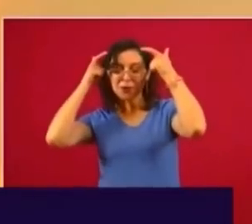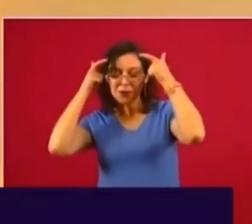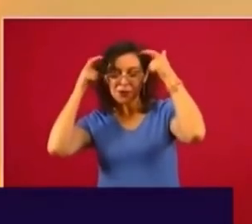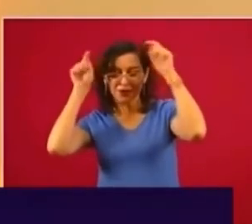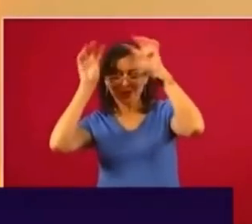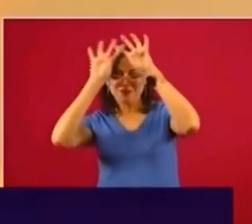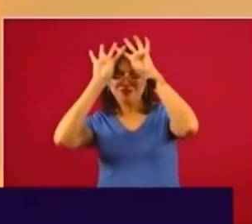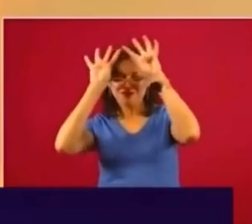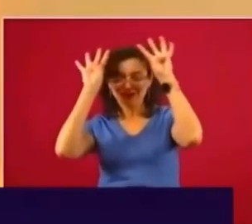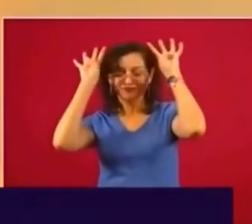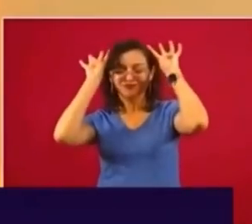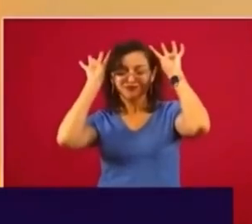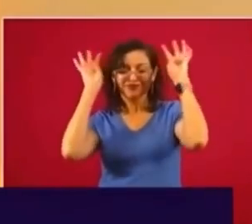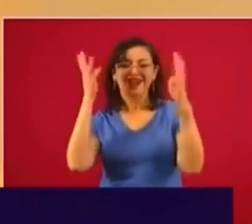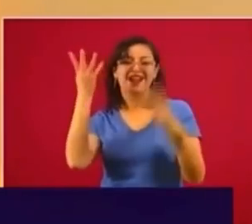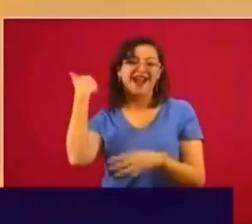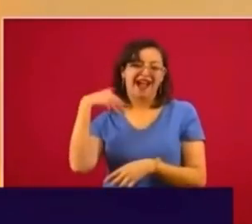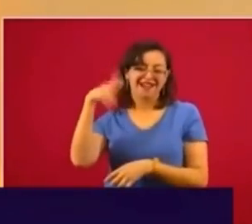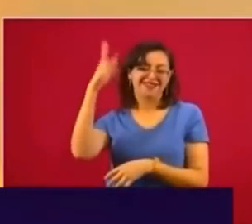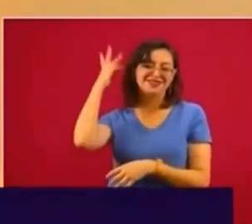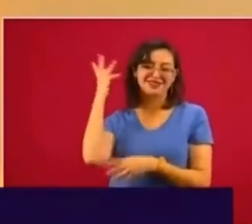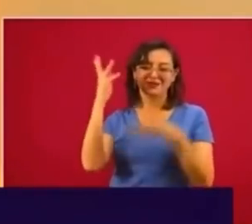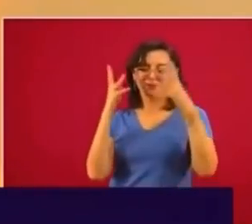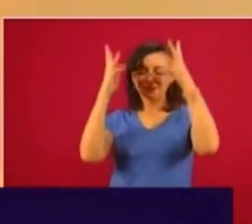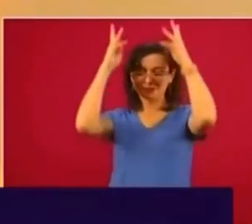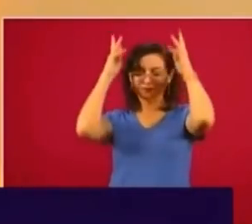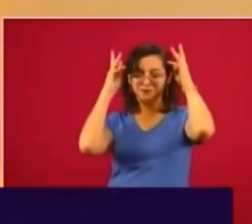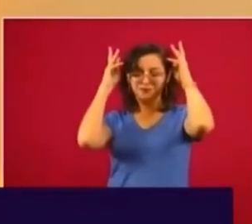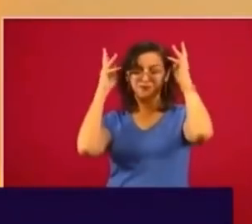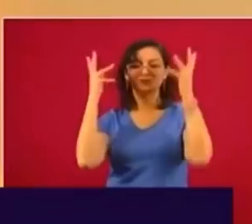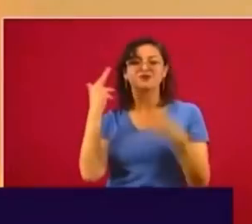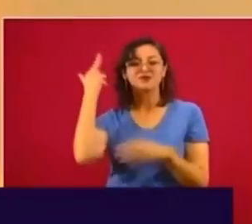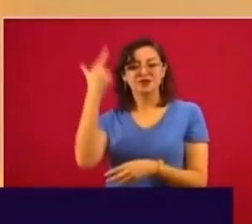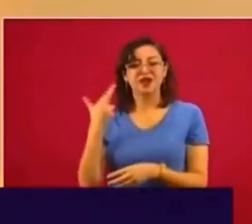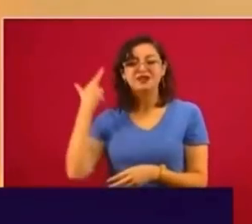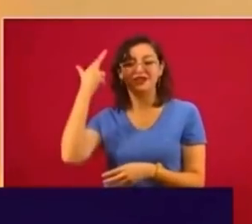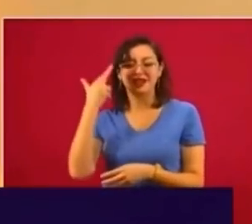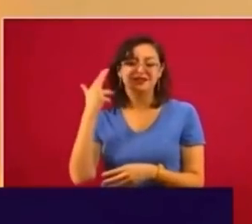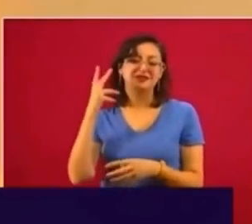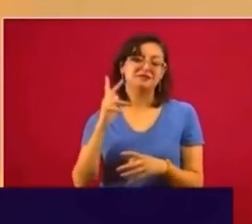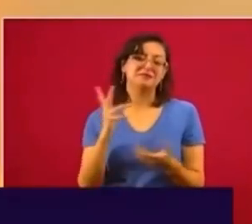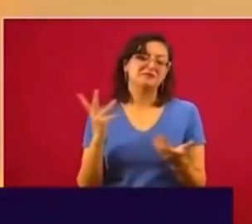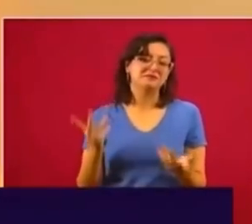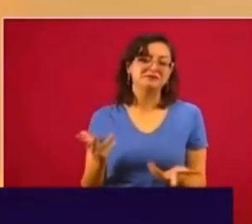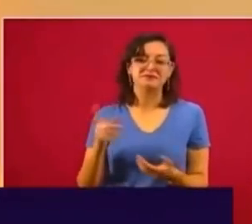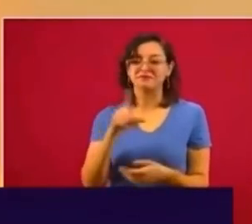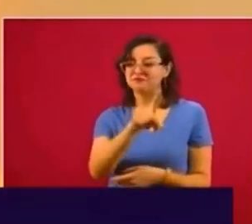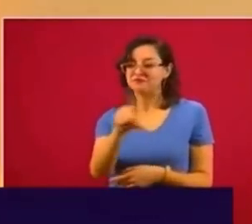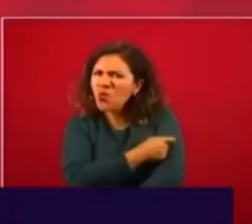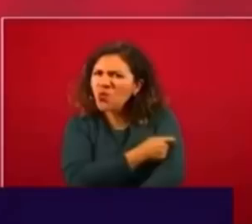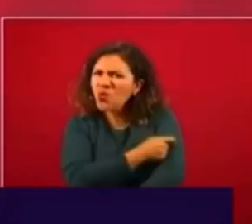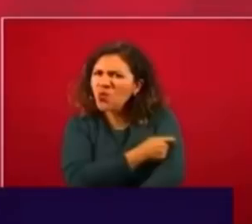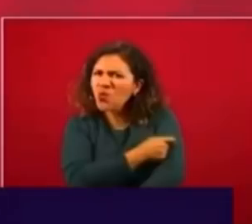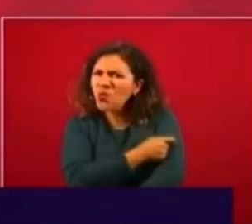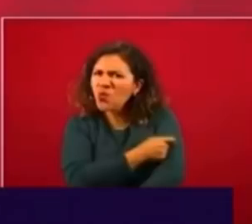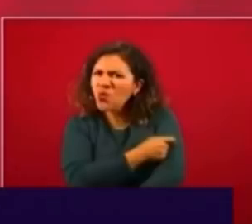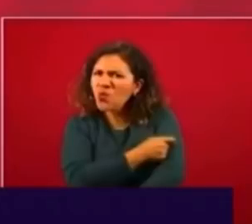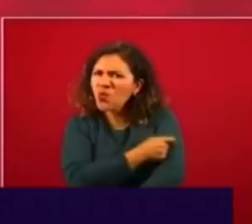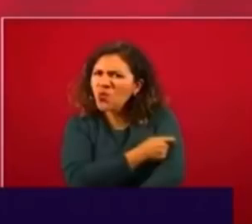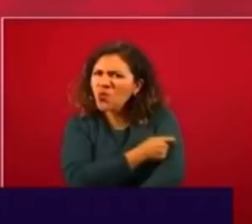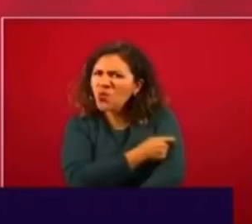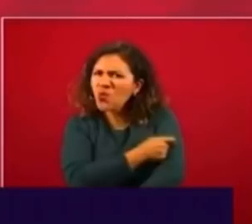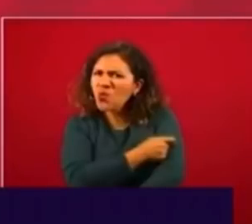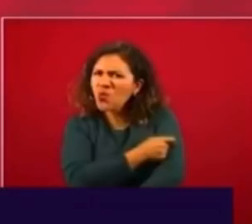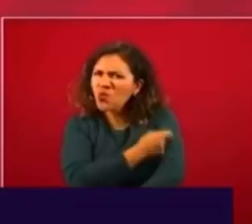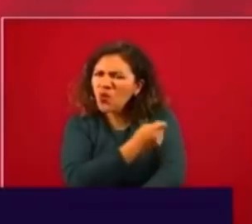tener una población crítica vacunada. Y mientras ya no hay conferencias de prensa, Hay muchas cosas que preocupan de que se termine la conferencia de